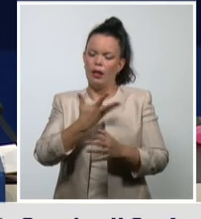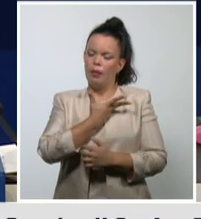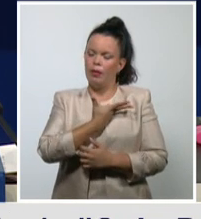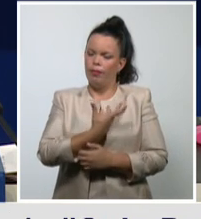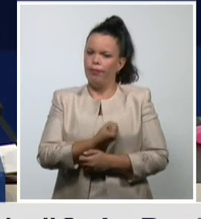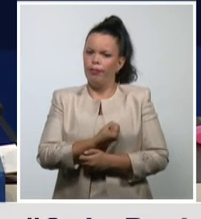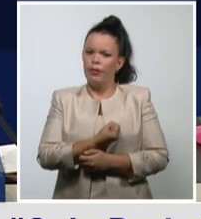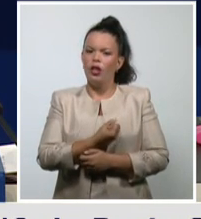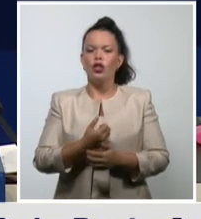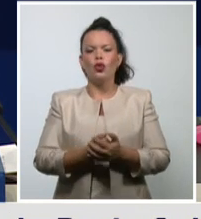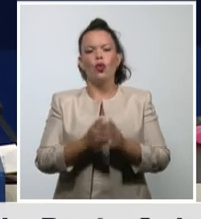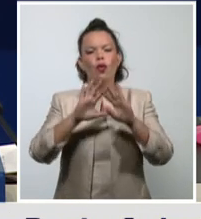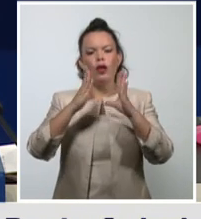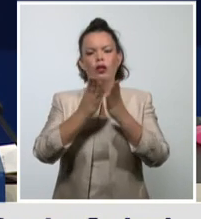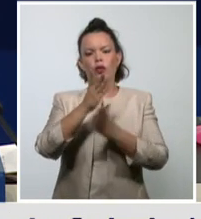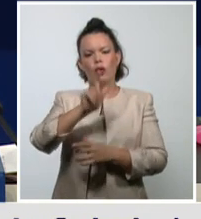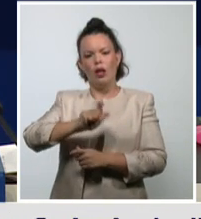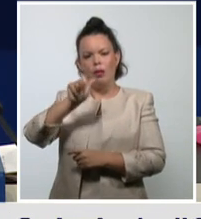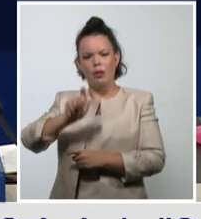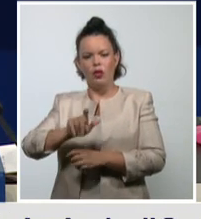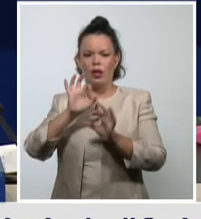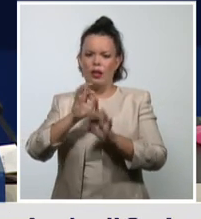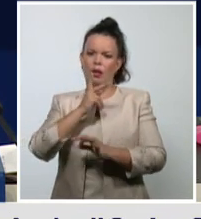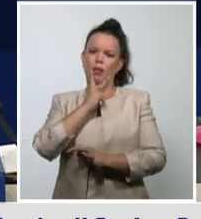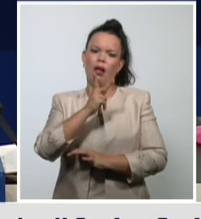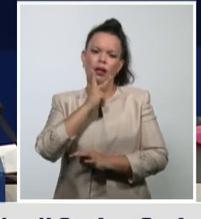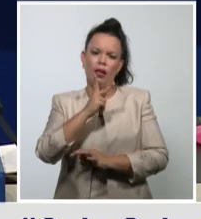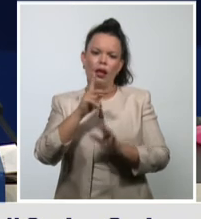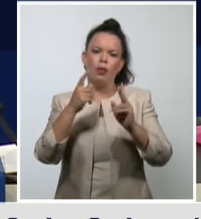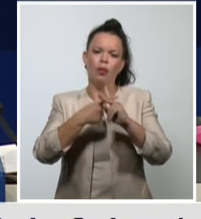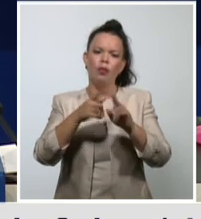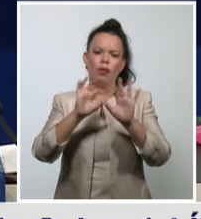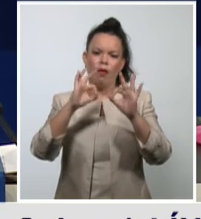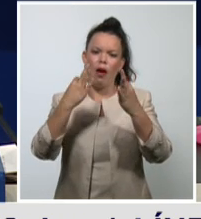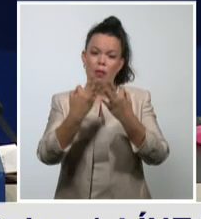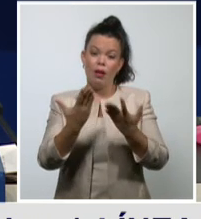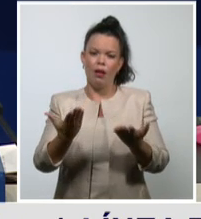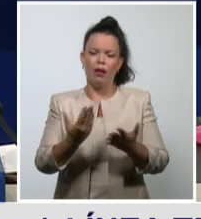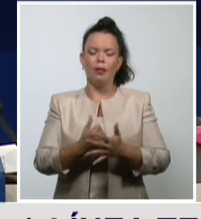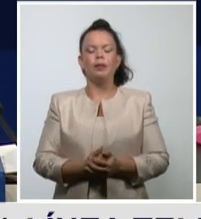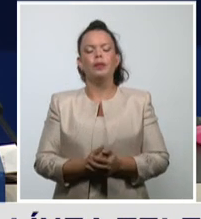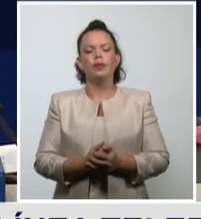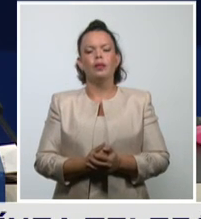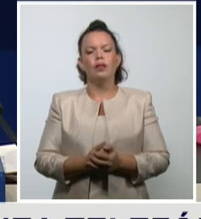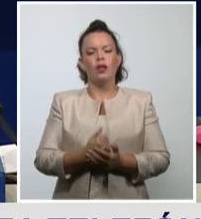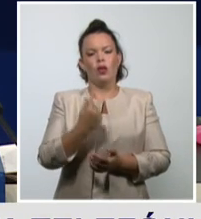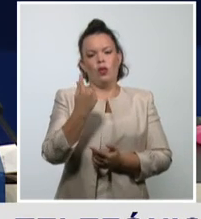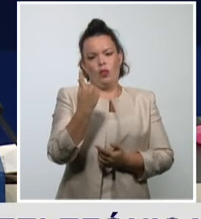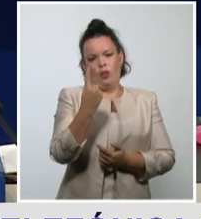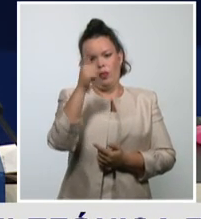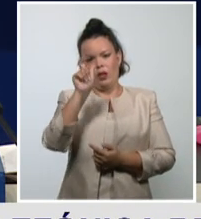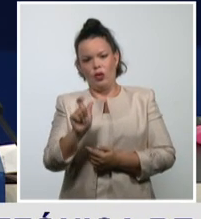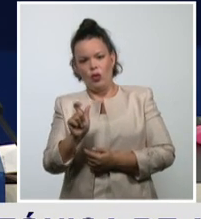el personal que le ha llegado a ellos. Uno es un paciente de 53